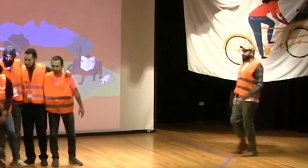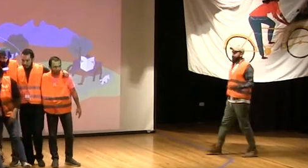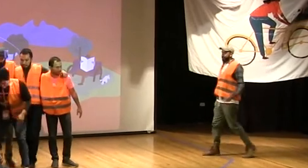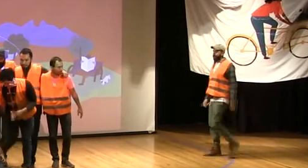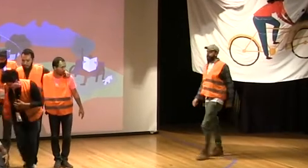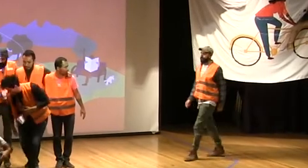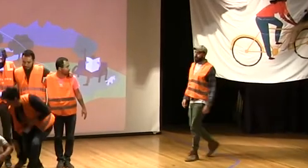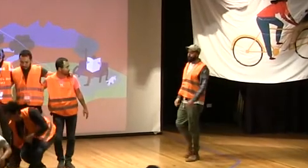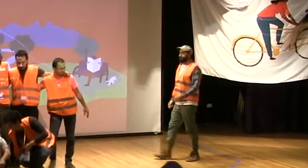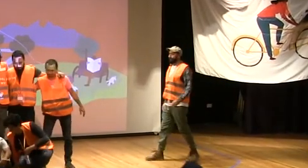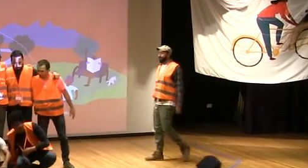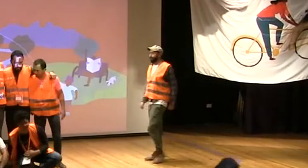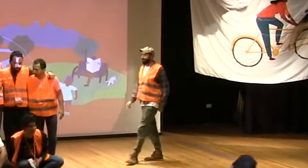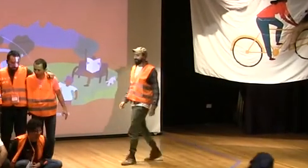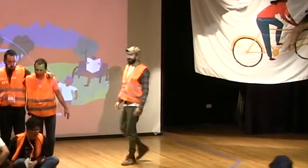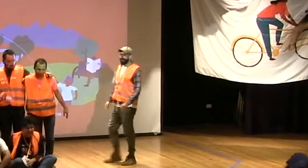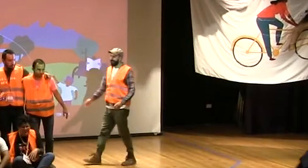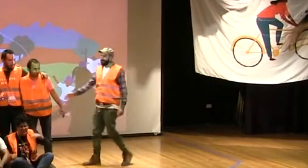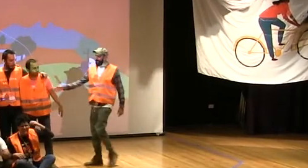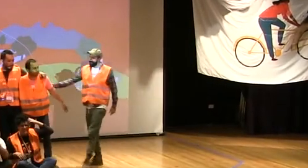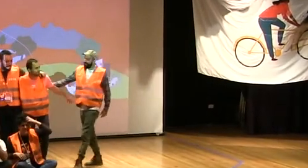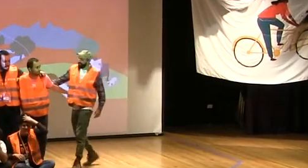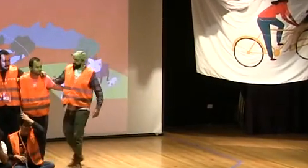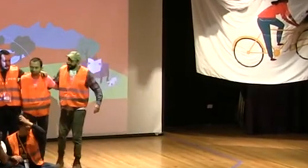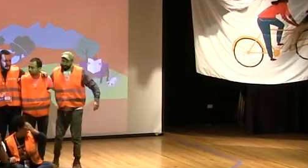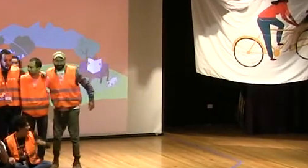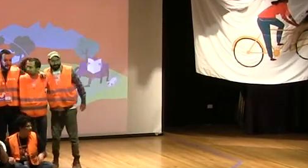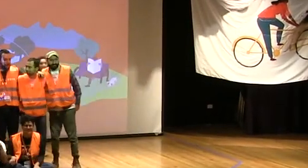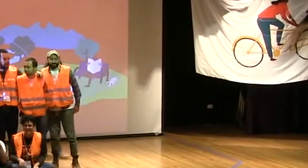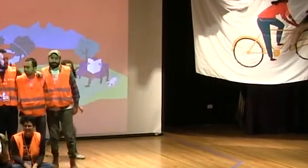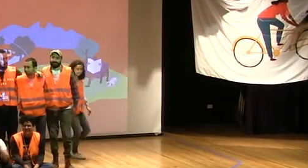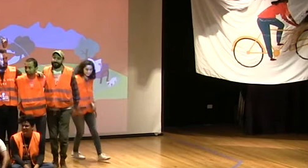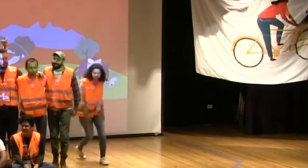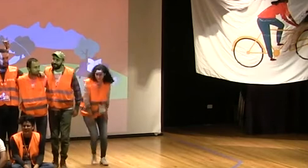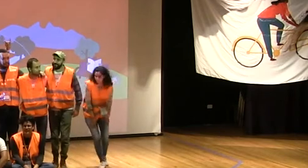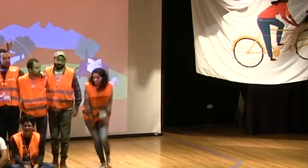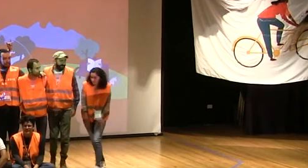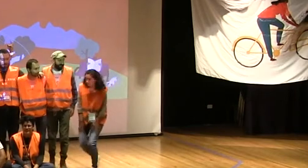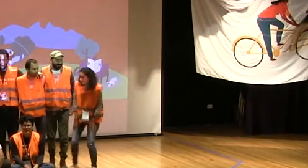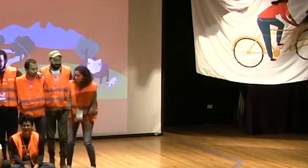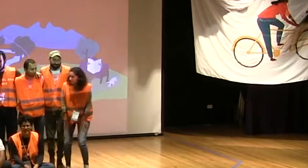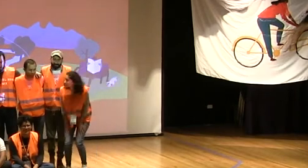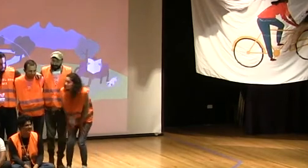completos y completas aquí este para adelante delante